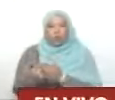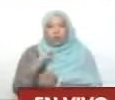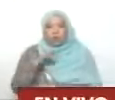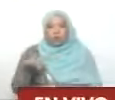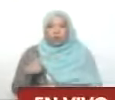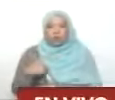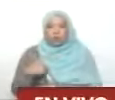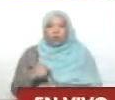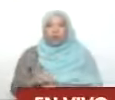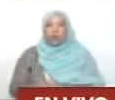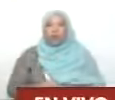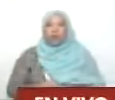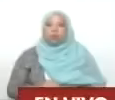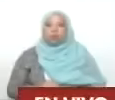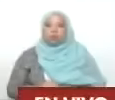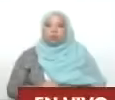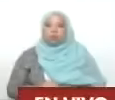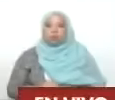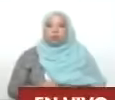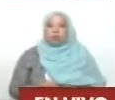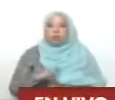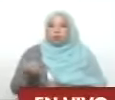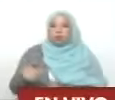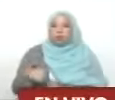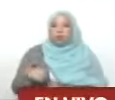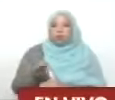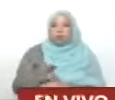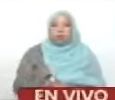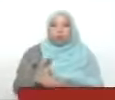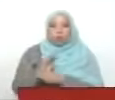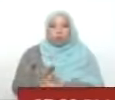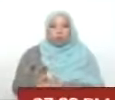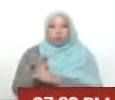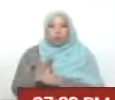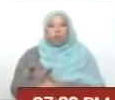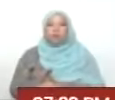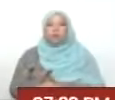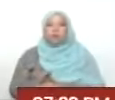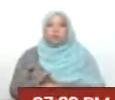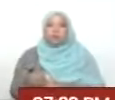me cuidan. Nosotros nos cuidamos.